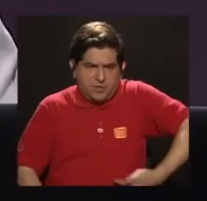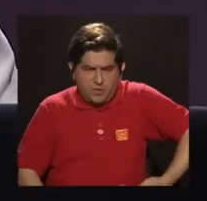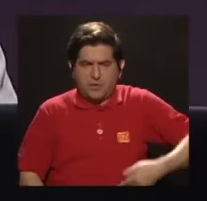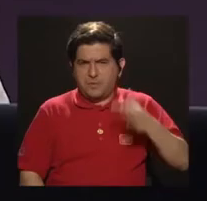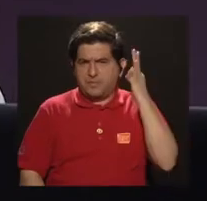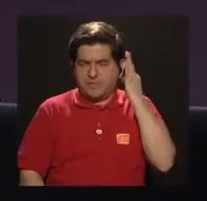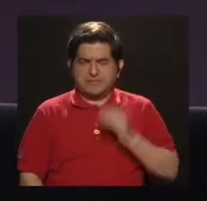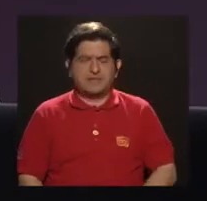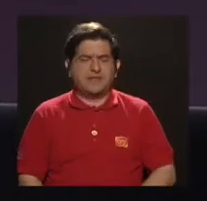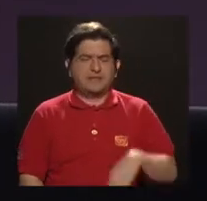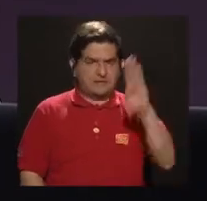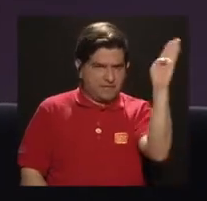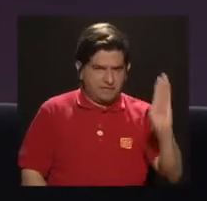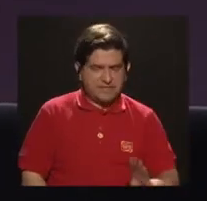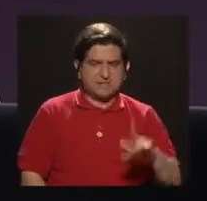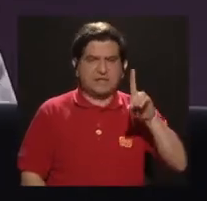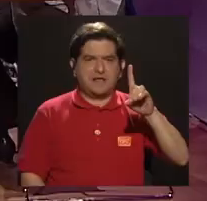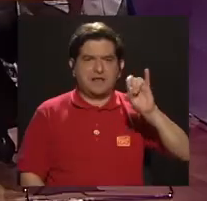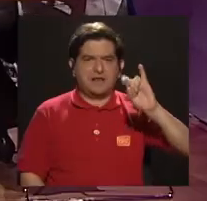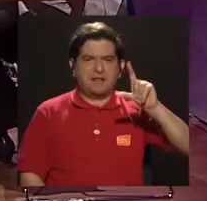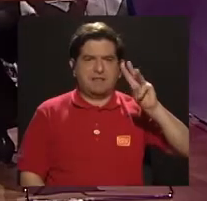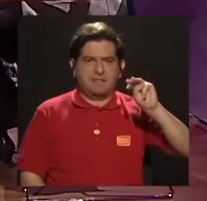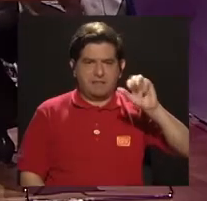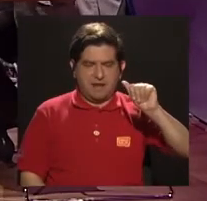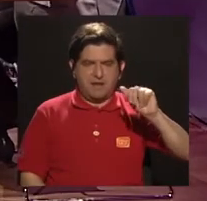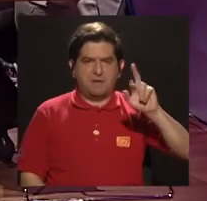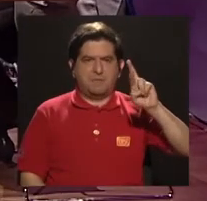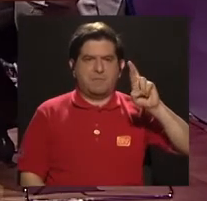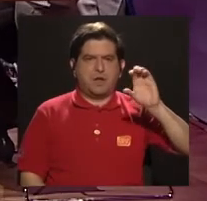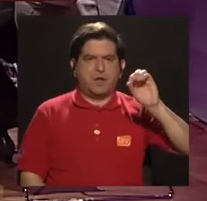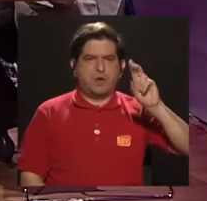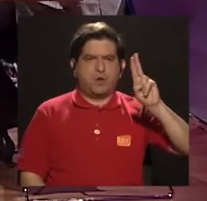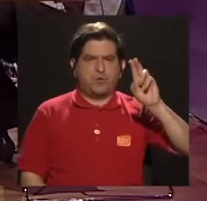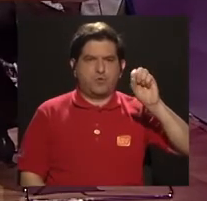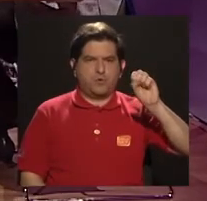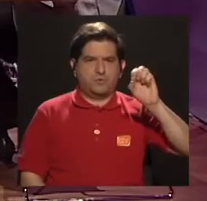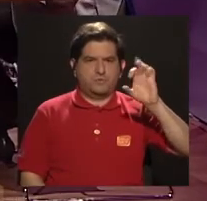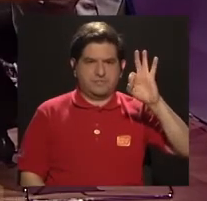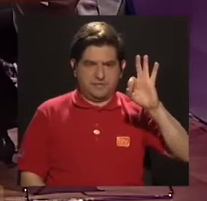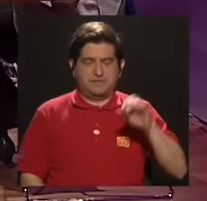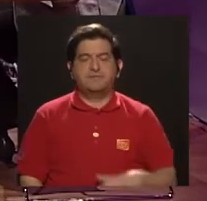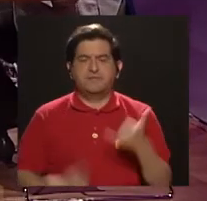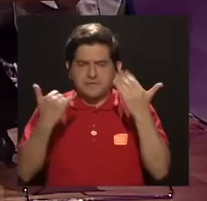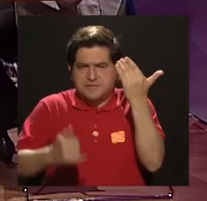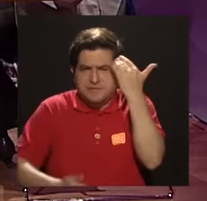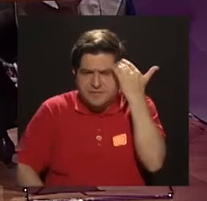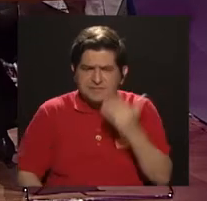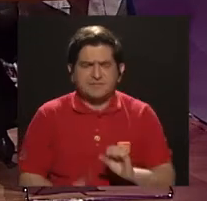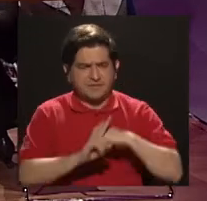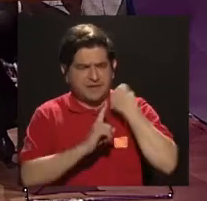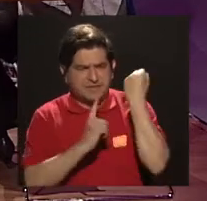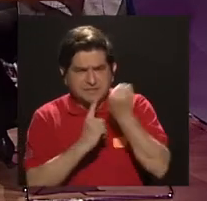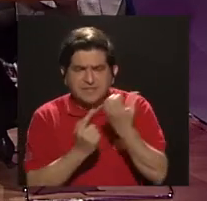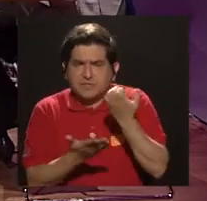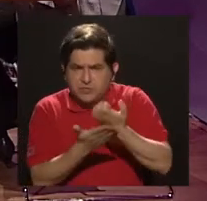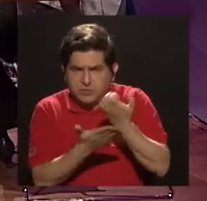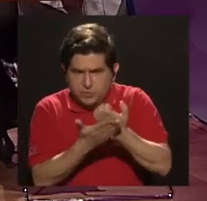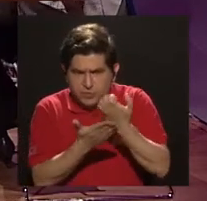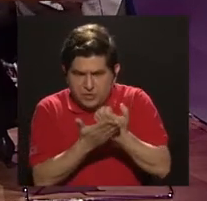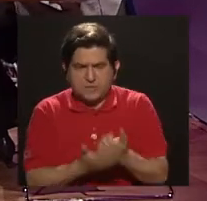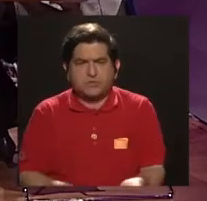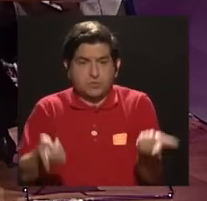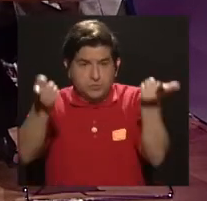en brasil tratando de entender ese proceso ya vimos lo que es el contexto económico la situación en la que se da